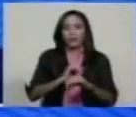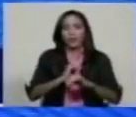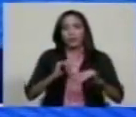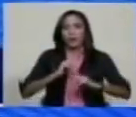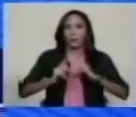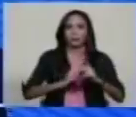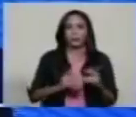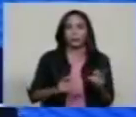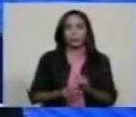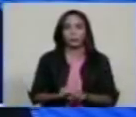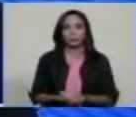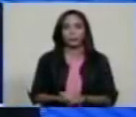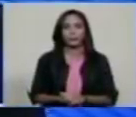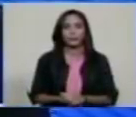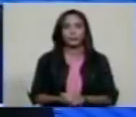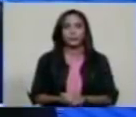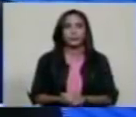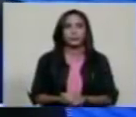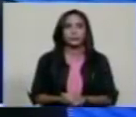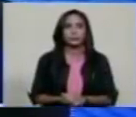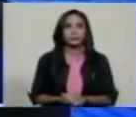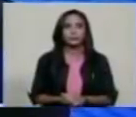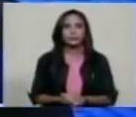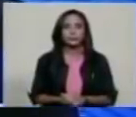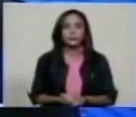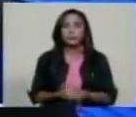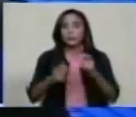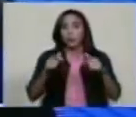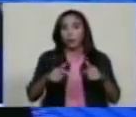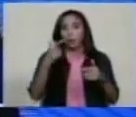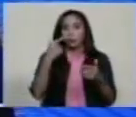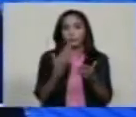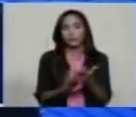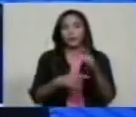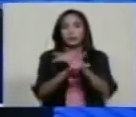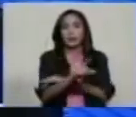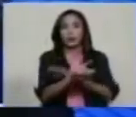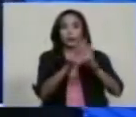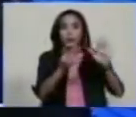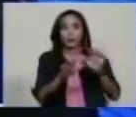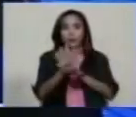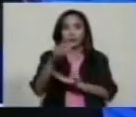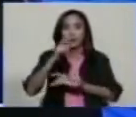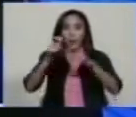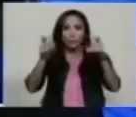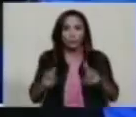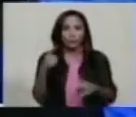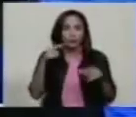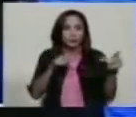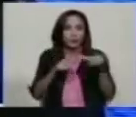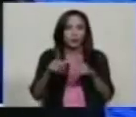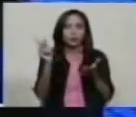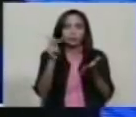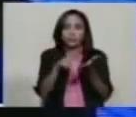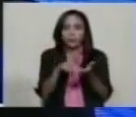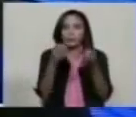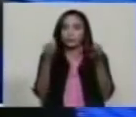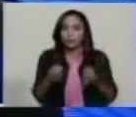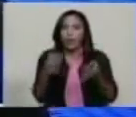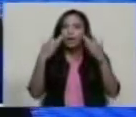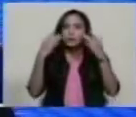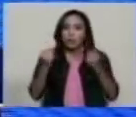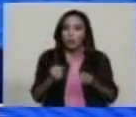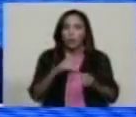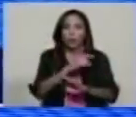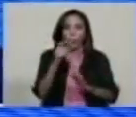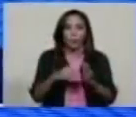en las revistas o en los folletos. Hoy tenemos 185 personas ya confirmadas que van a participar con nosotros, tanto